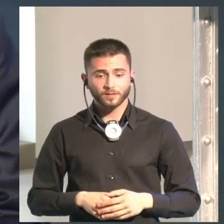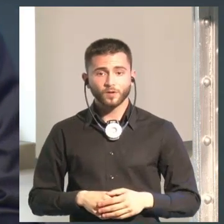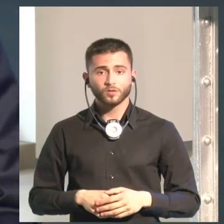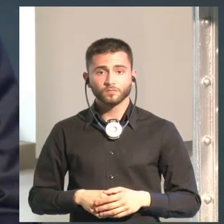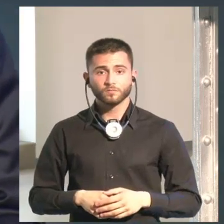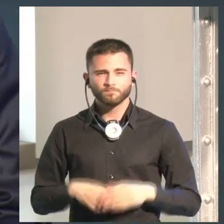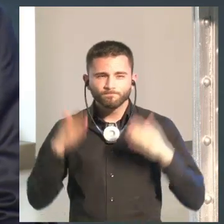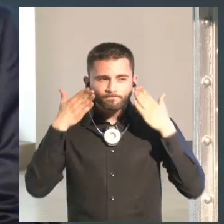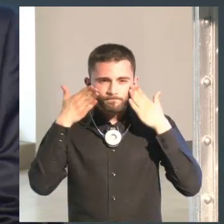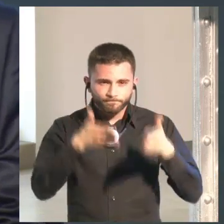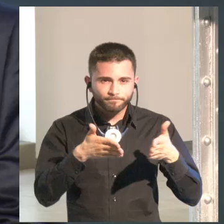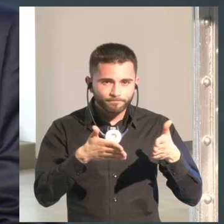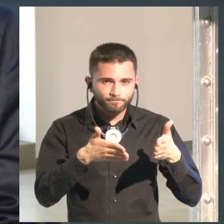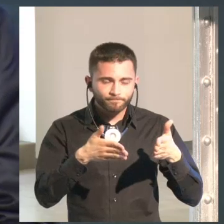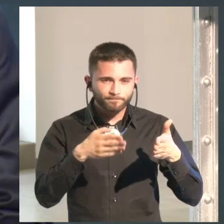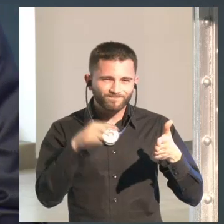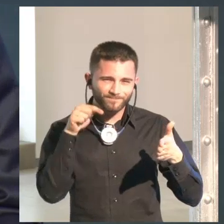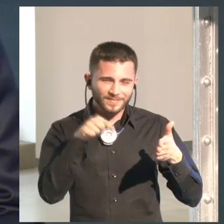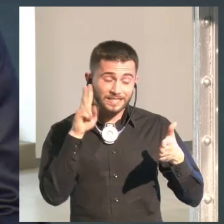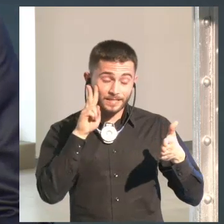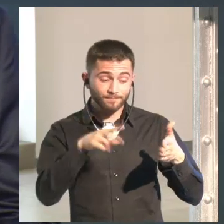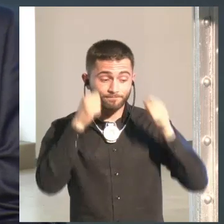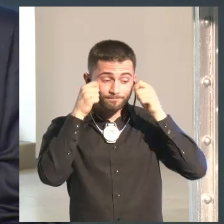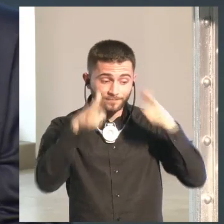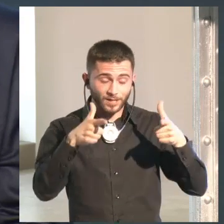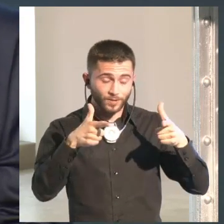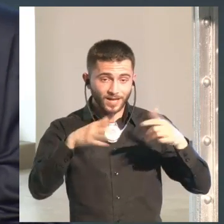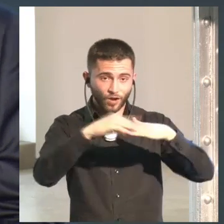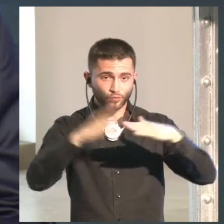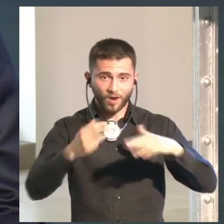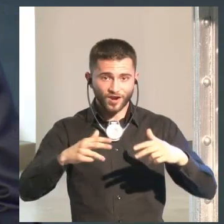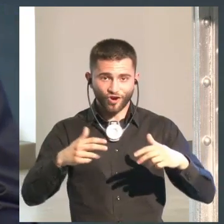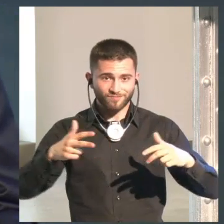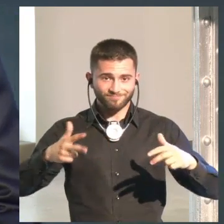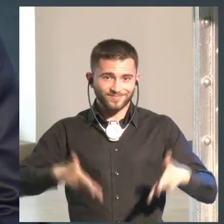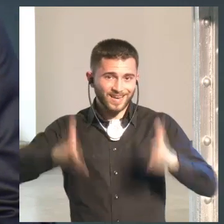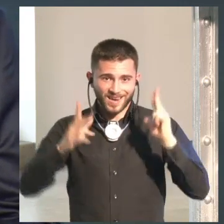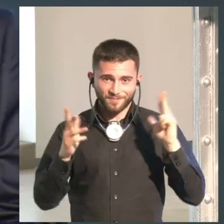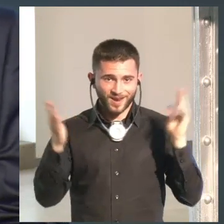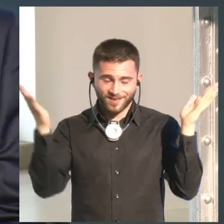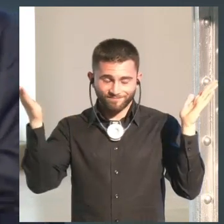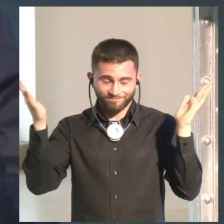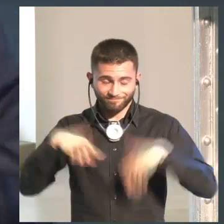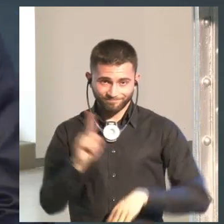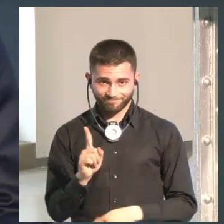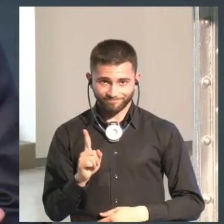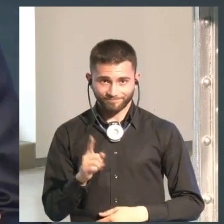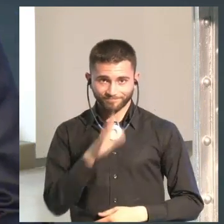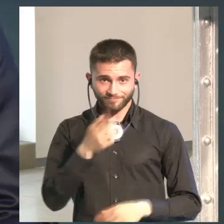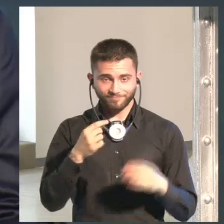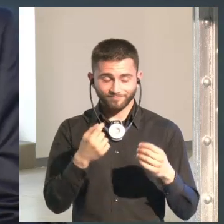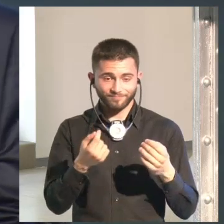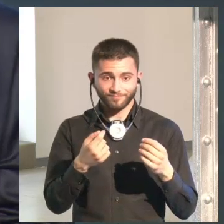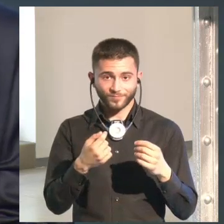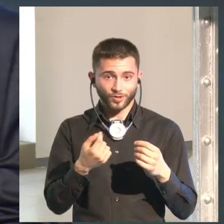cuotas de mercado, y verán que no es realmente libre el usuario en decir que no a unos términos y condiciones. Realmente si dice que no,